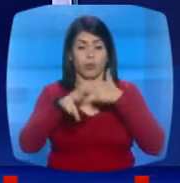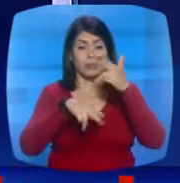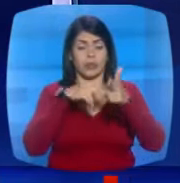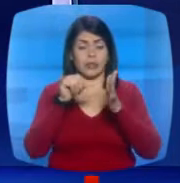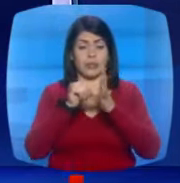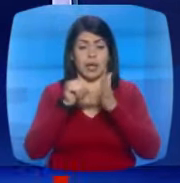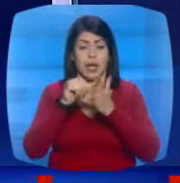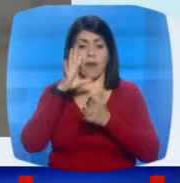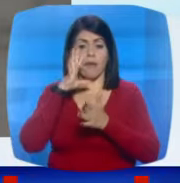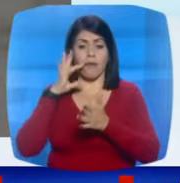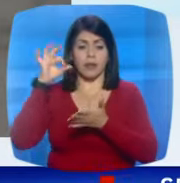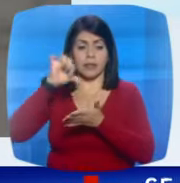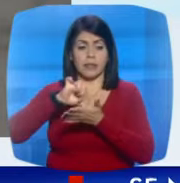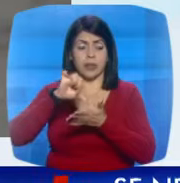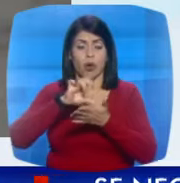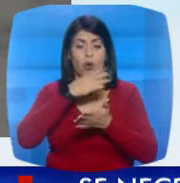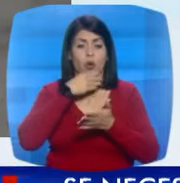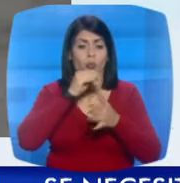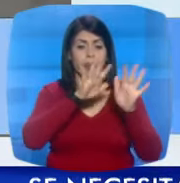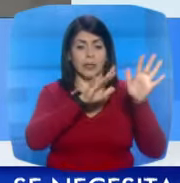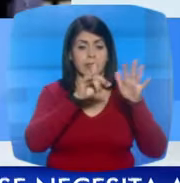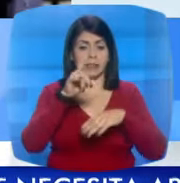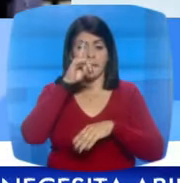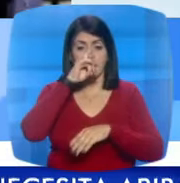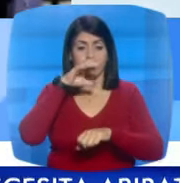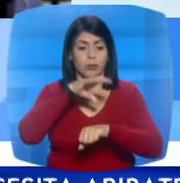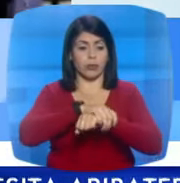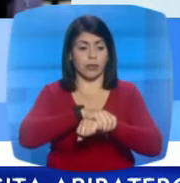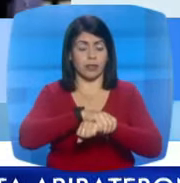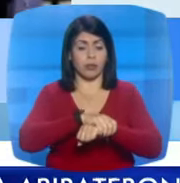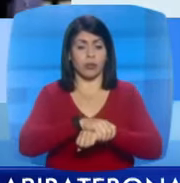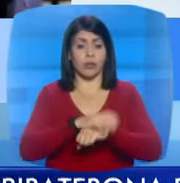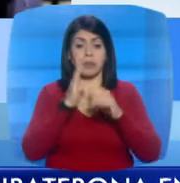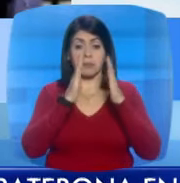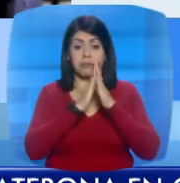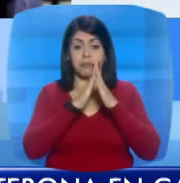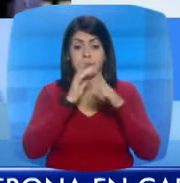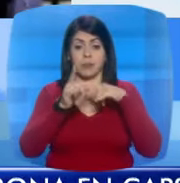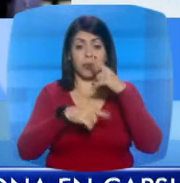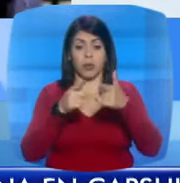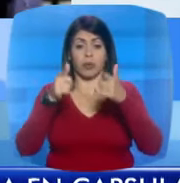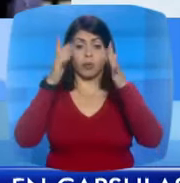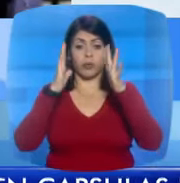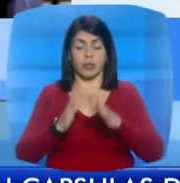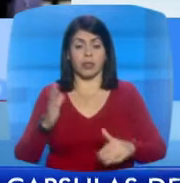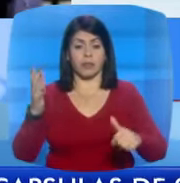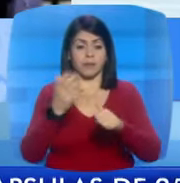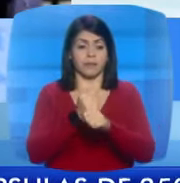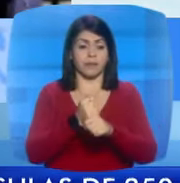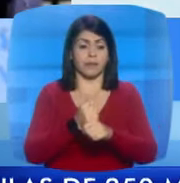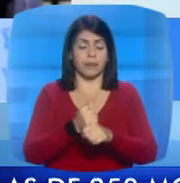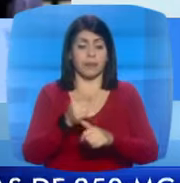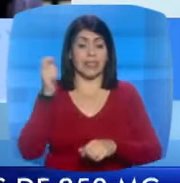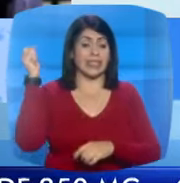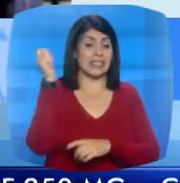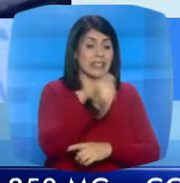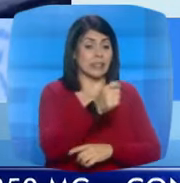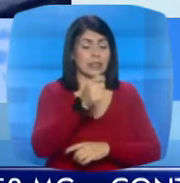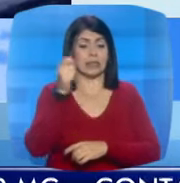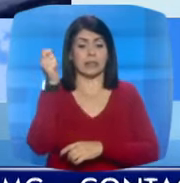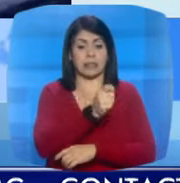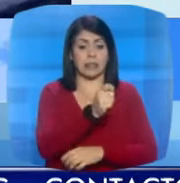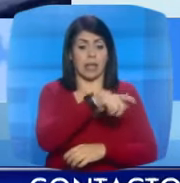de París. Un joven de 16 años fue detenido en su domicilio luego que las autoridades encontraran el hacha con el que